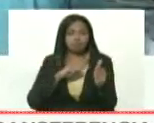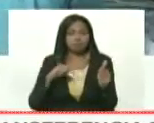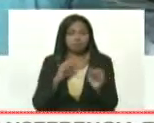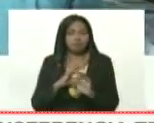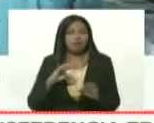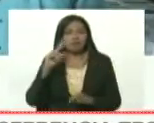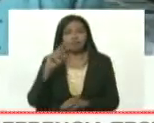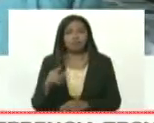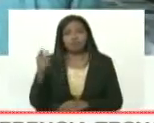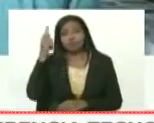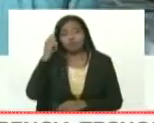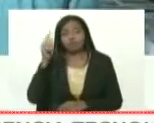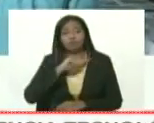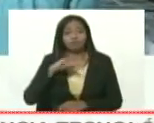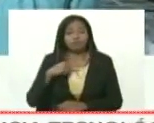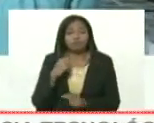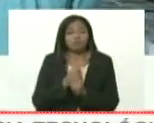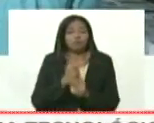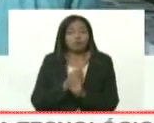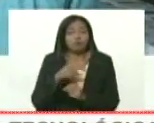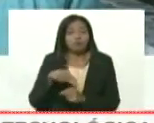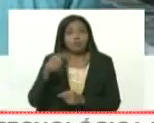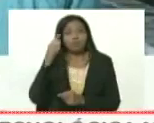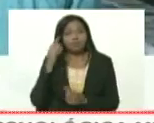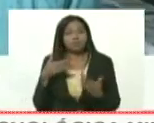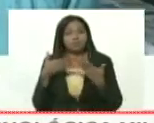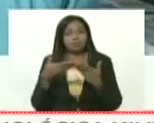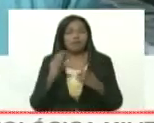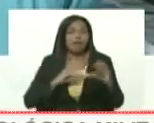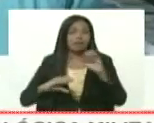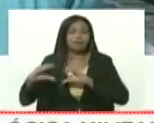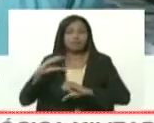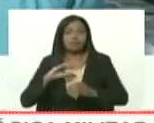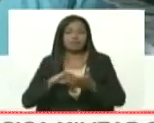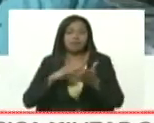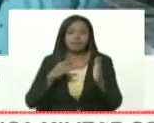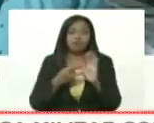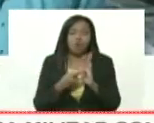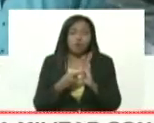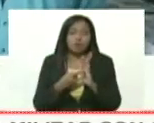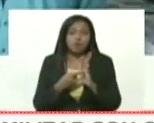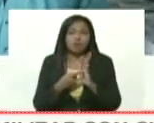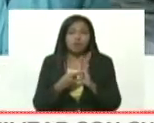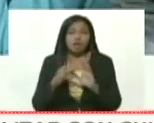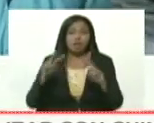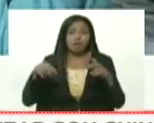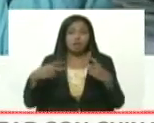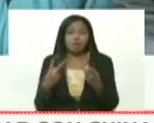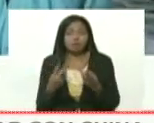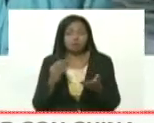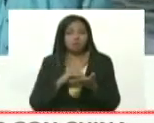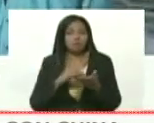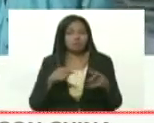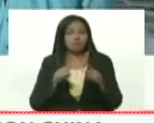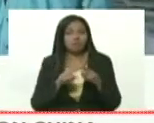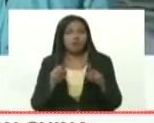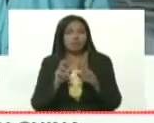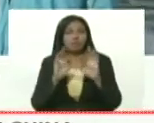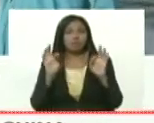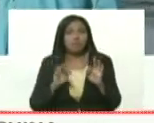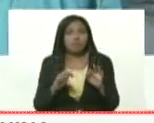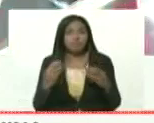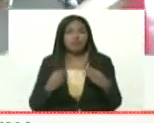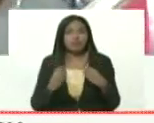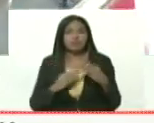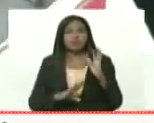Todos los días estamos trabajando. Y hoy es el día dedicado a la ciencia, a la tecnología, a la innovación aplicada para la vida y para el